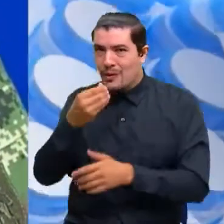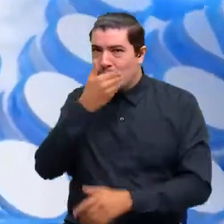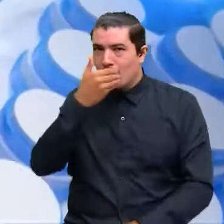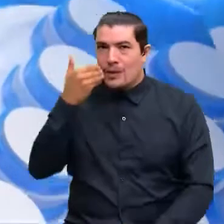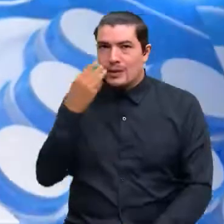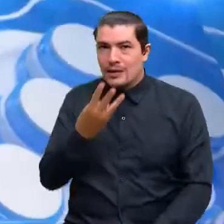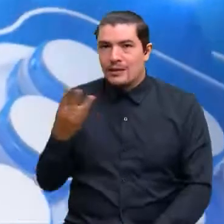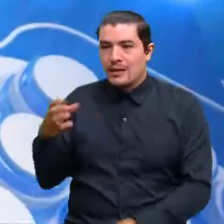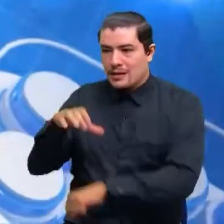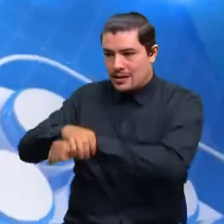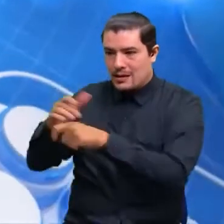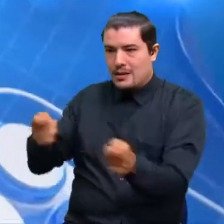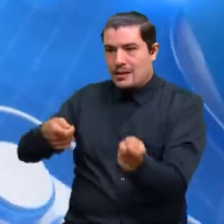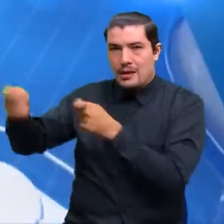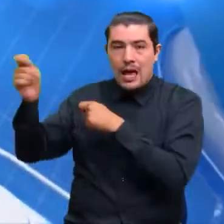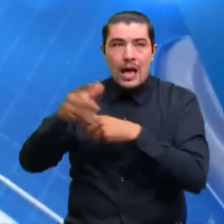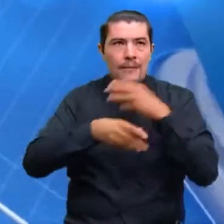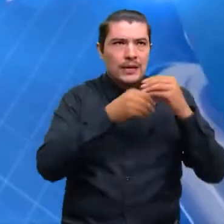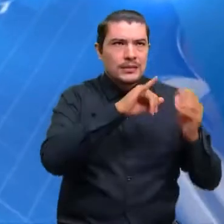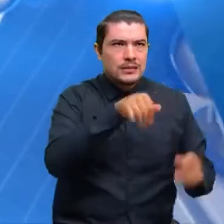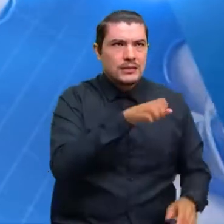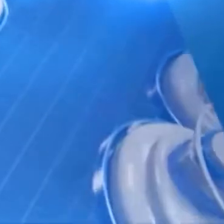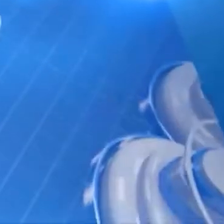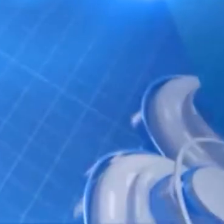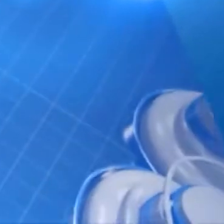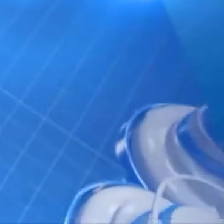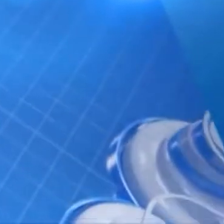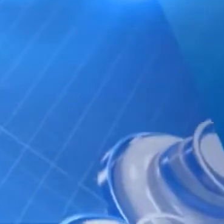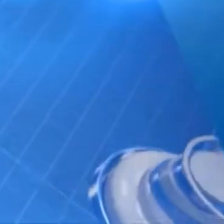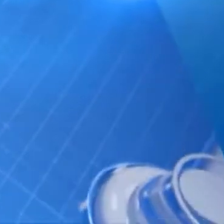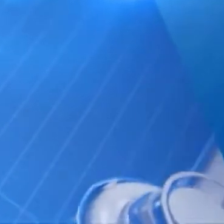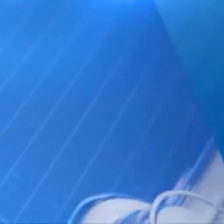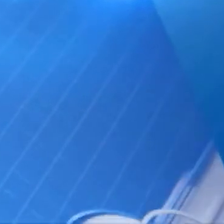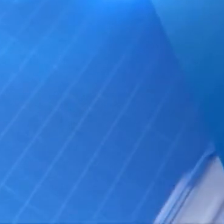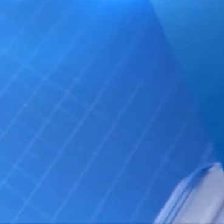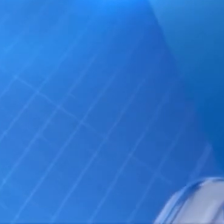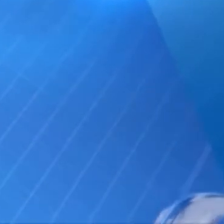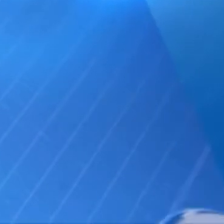de la FARC, y Jason Martínez Tapia, secuestrado en la vereda de Betas de Tibú.